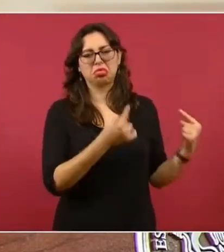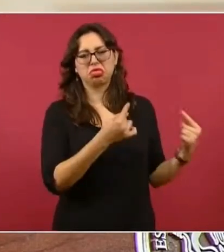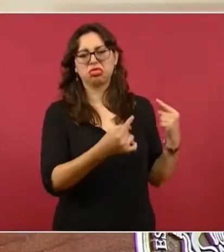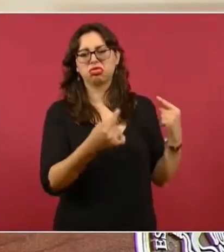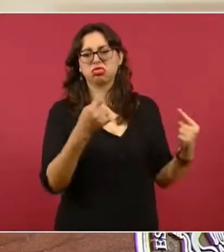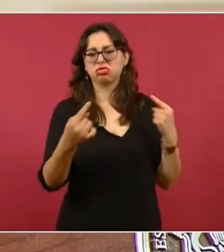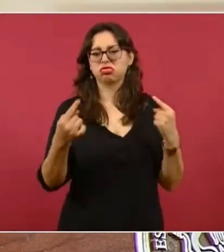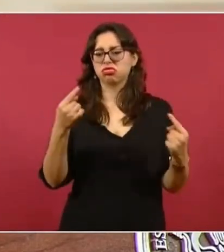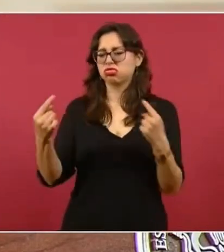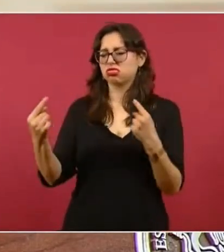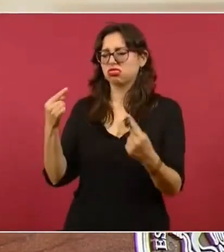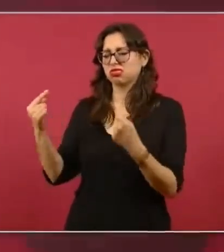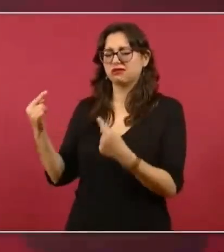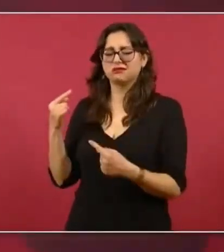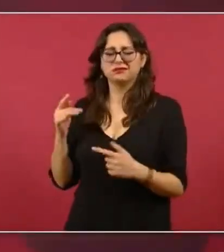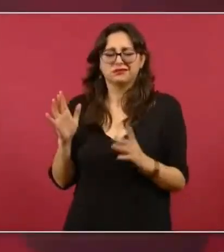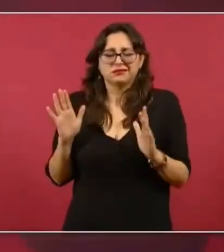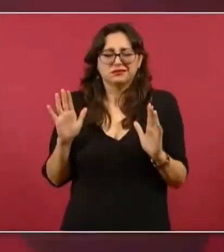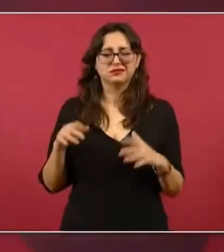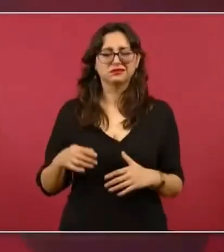Lo bueno es que nosotros